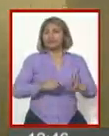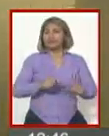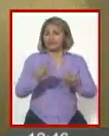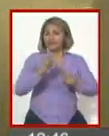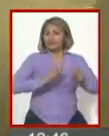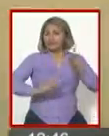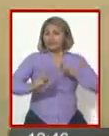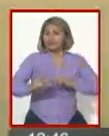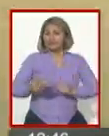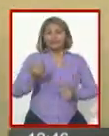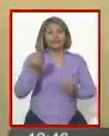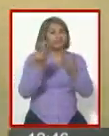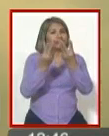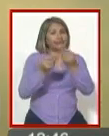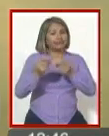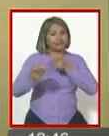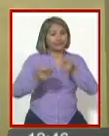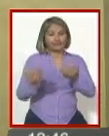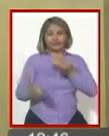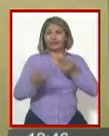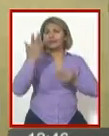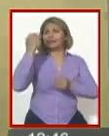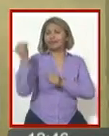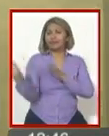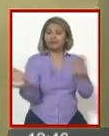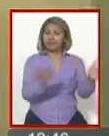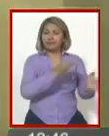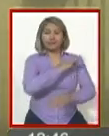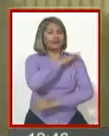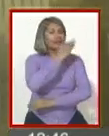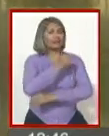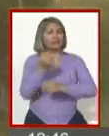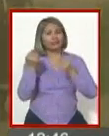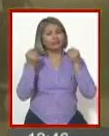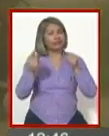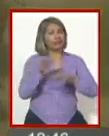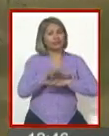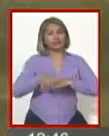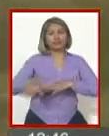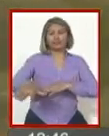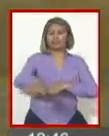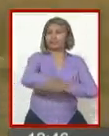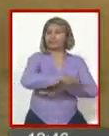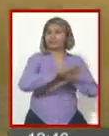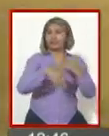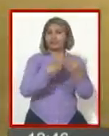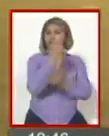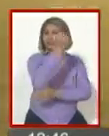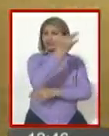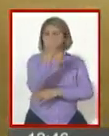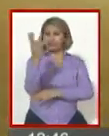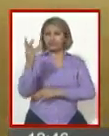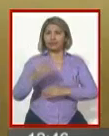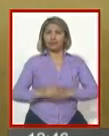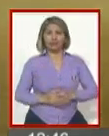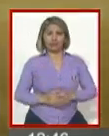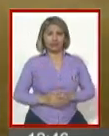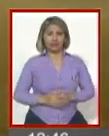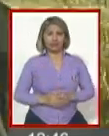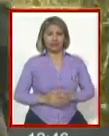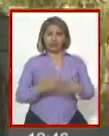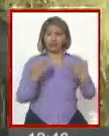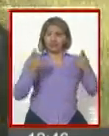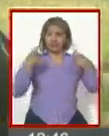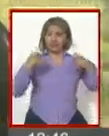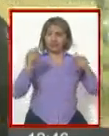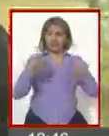y voluntarios para controlar el fuego, ya que debido a los fuertes vientos se propagó rápidamente, arrasando con toda la vegetación. Al momento